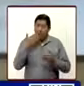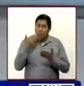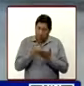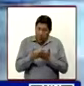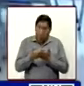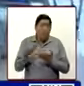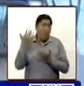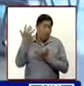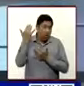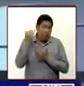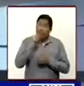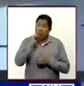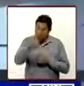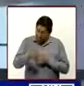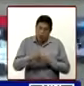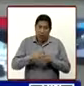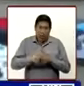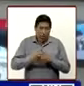declaramos un cuarto